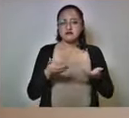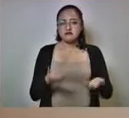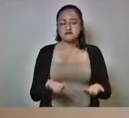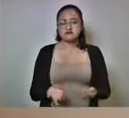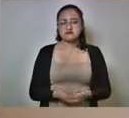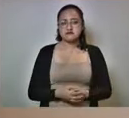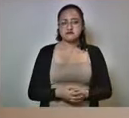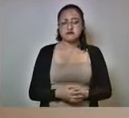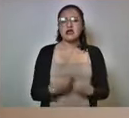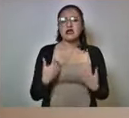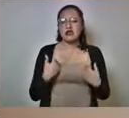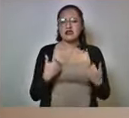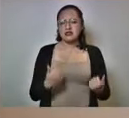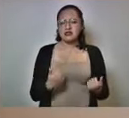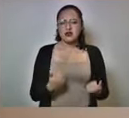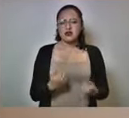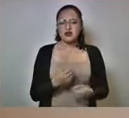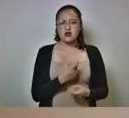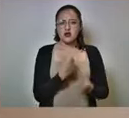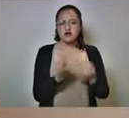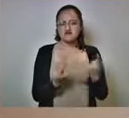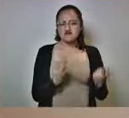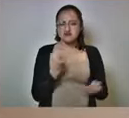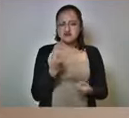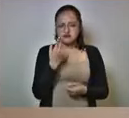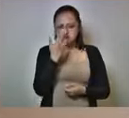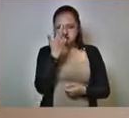Entiendo que hay muchas razones